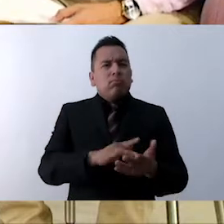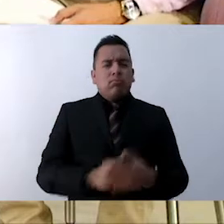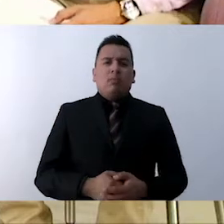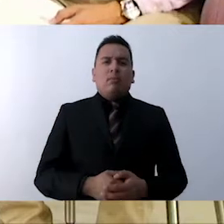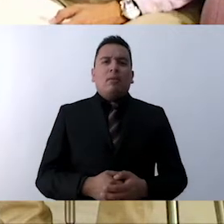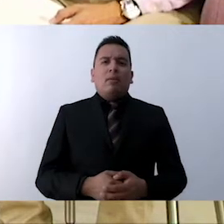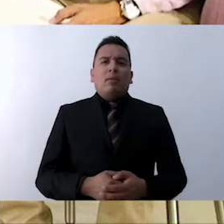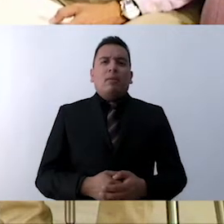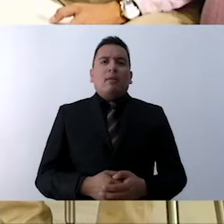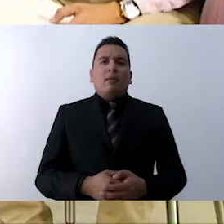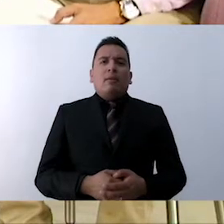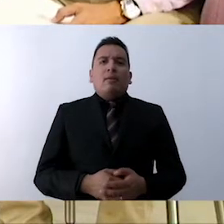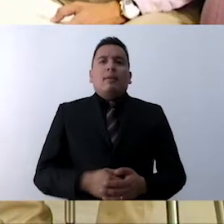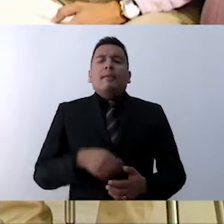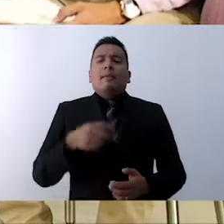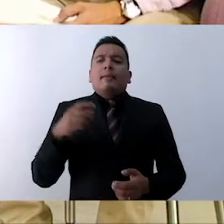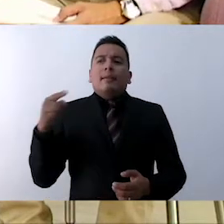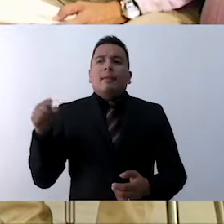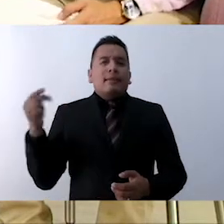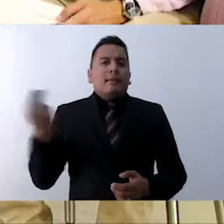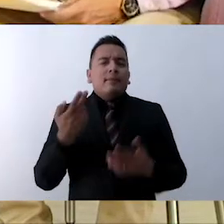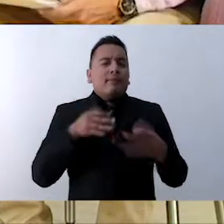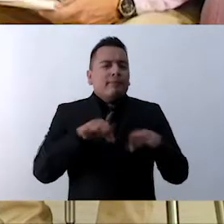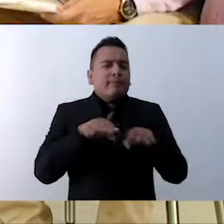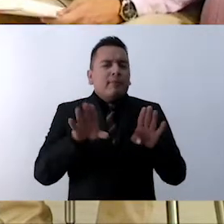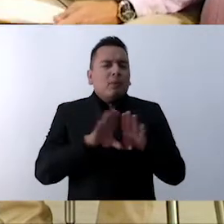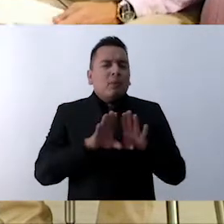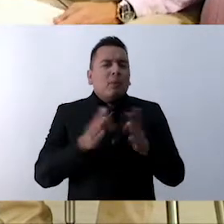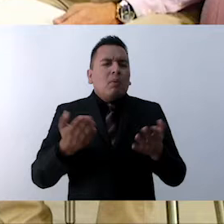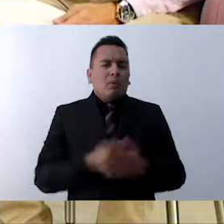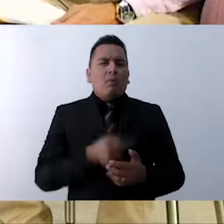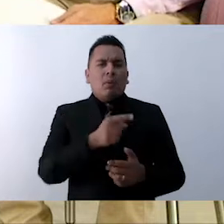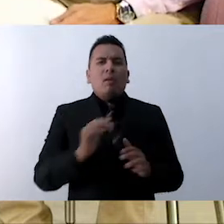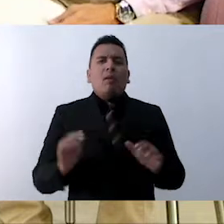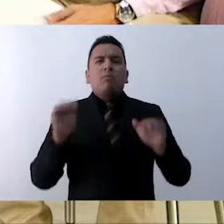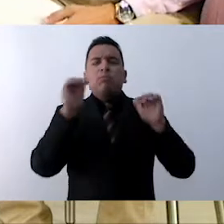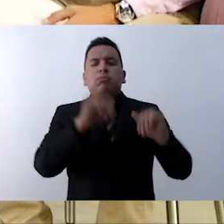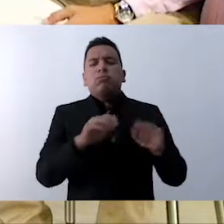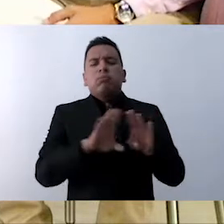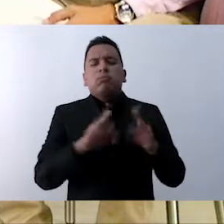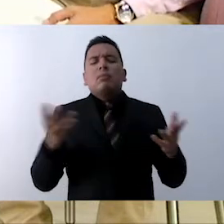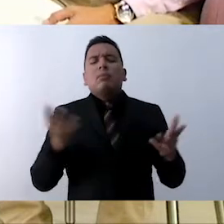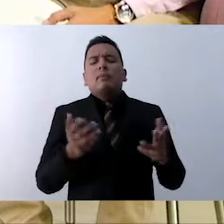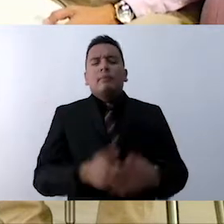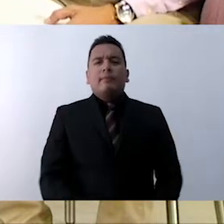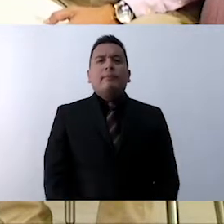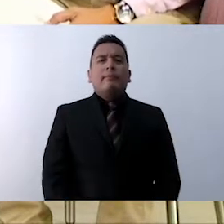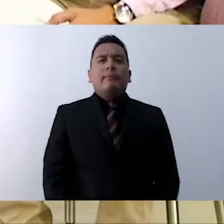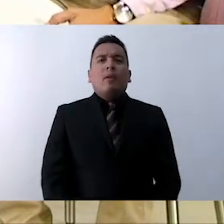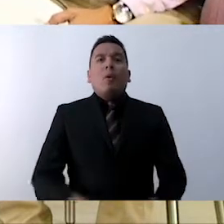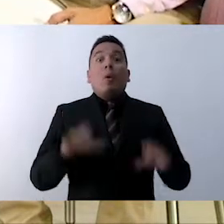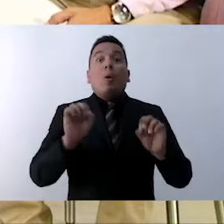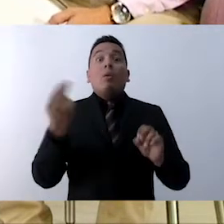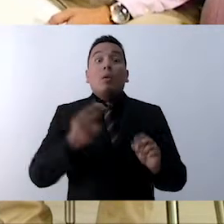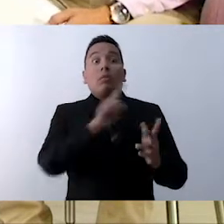¿qué participación ideal debe de tener en los procesos democráticos? ¿Cómo debe involucrarse? ¿Cuál